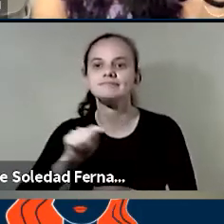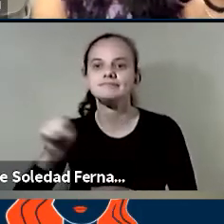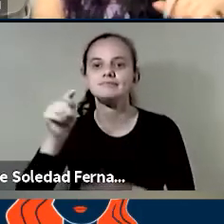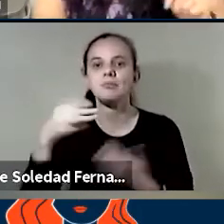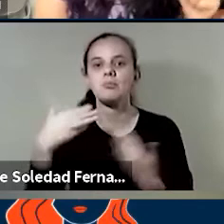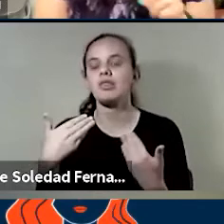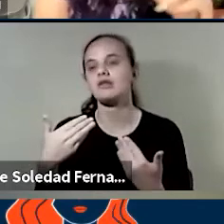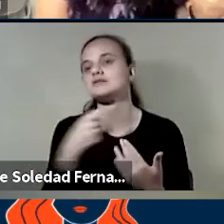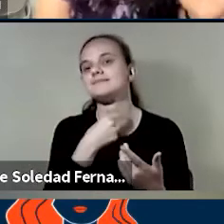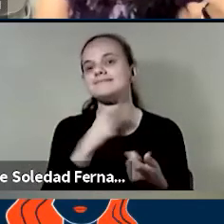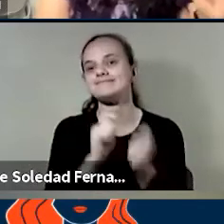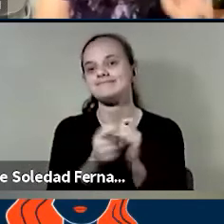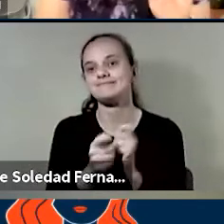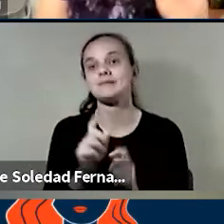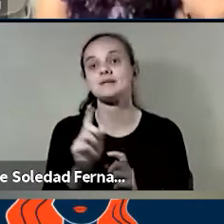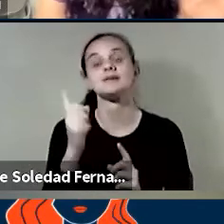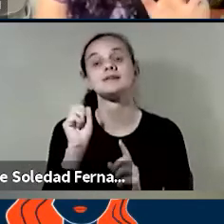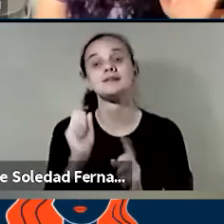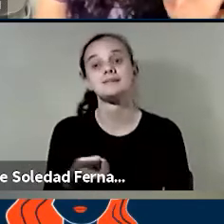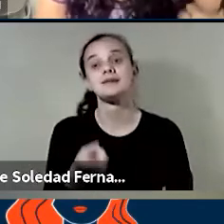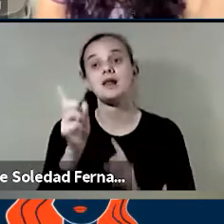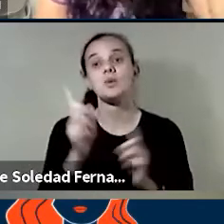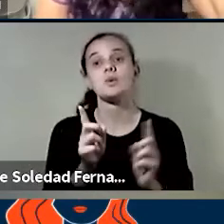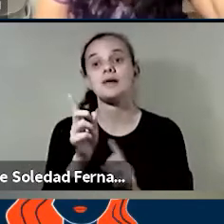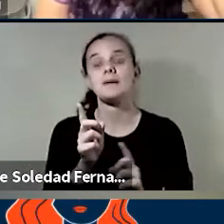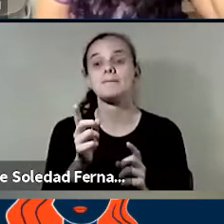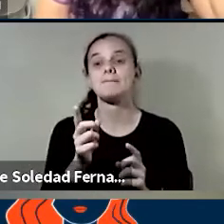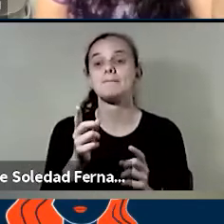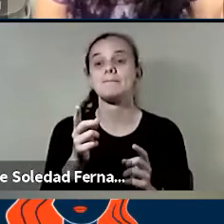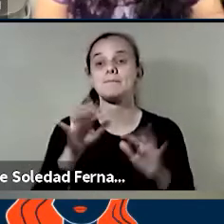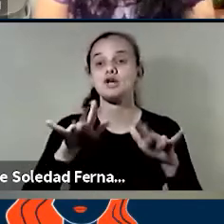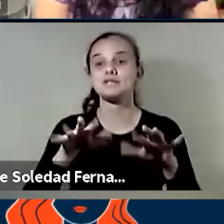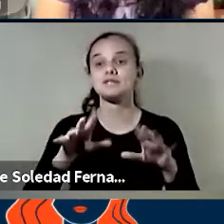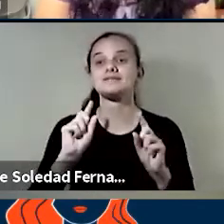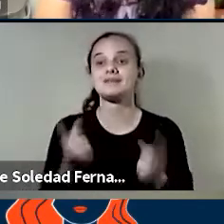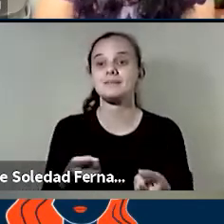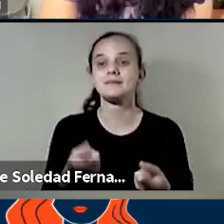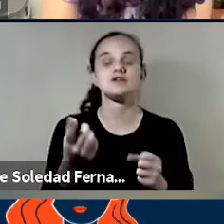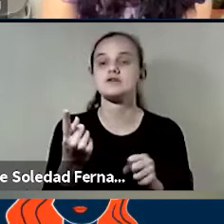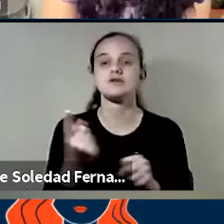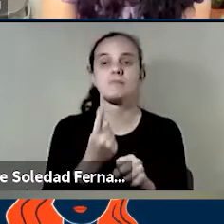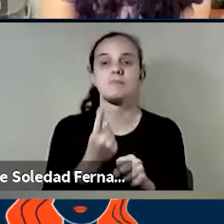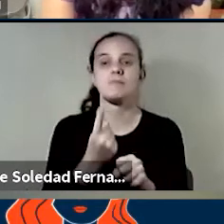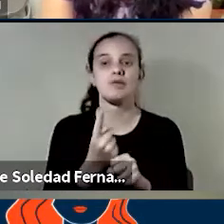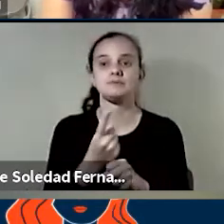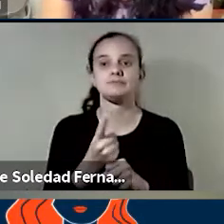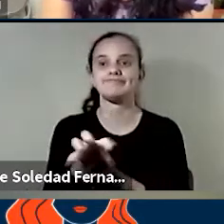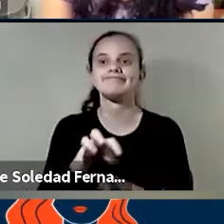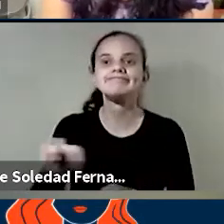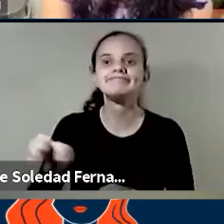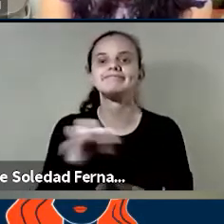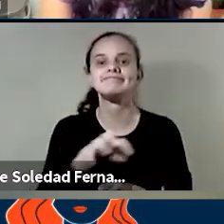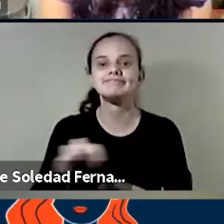la pantalla y que la muevo y la sitúo sobre los elementos sobre los que quiero interactuar. Pero también las personas con algún